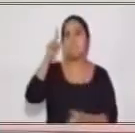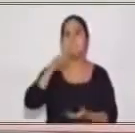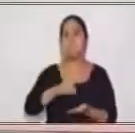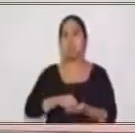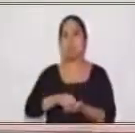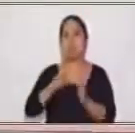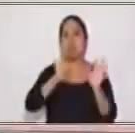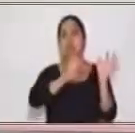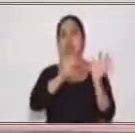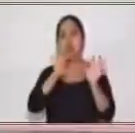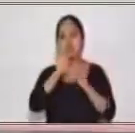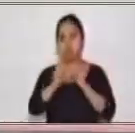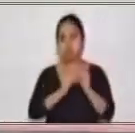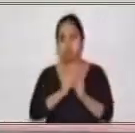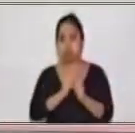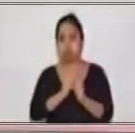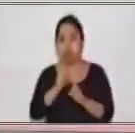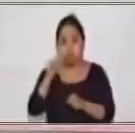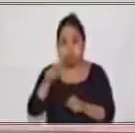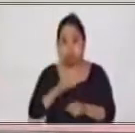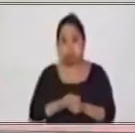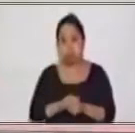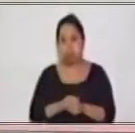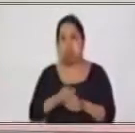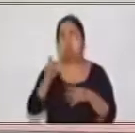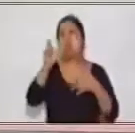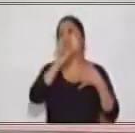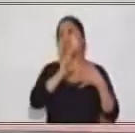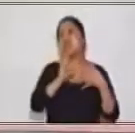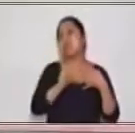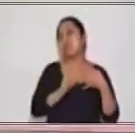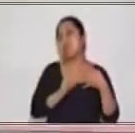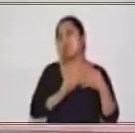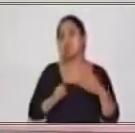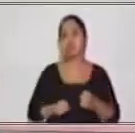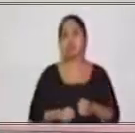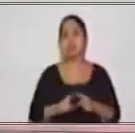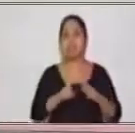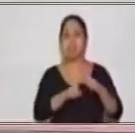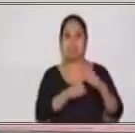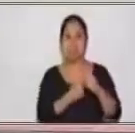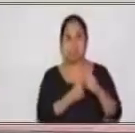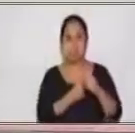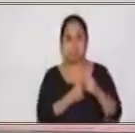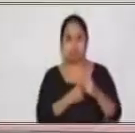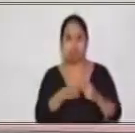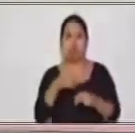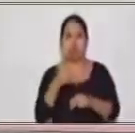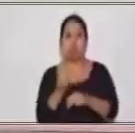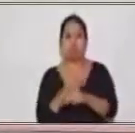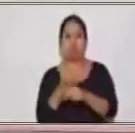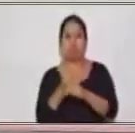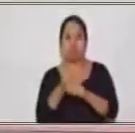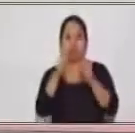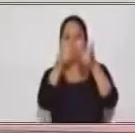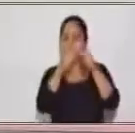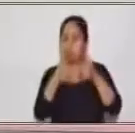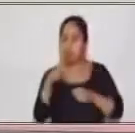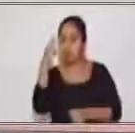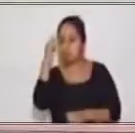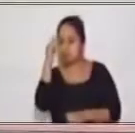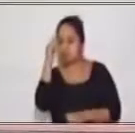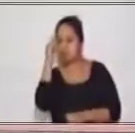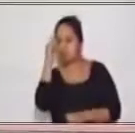¿sí? ¿Qué características tenía el neoclasicismo? Principalmente el uso de la razón. Dentro del uso de la razón,